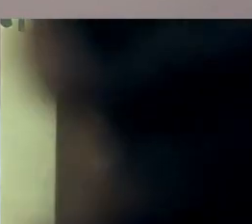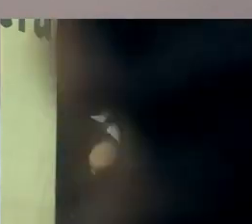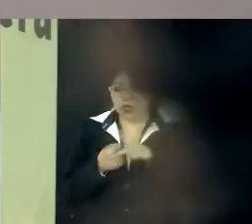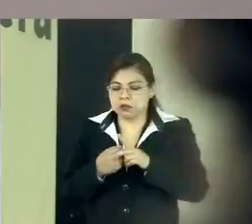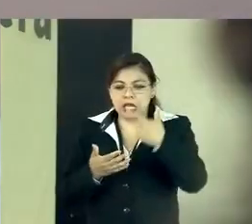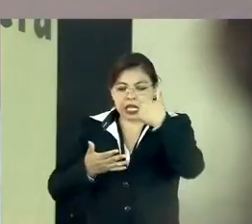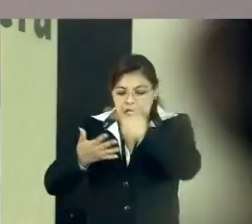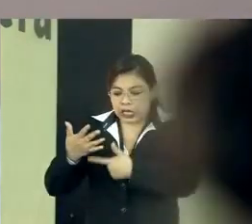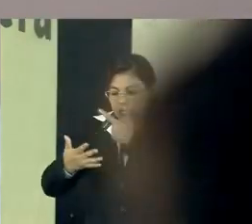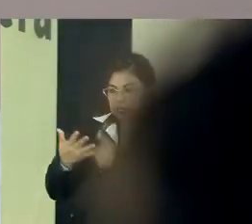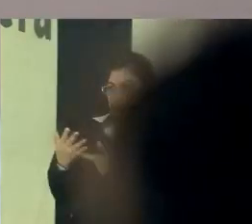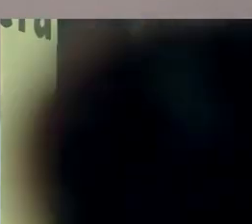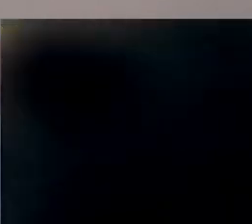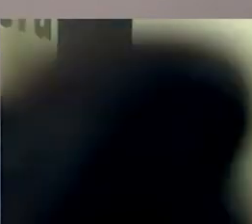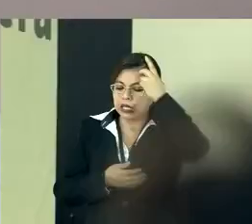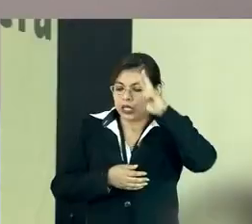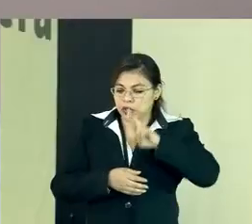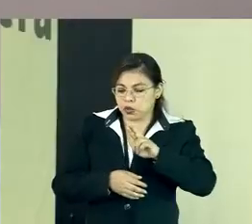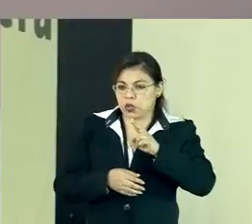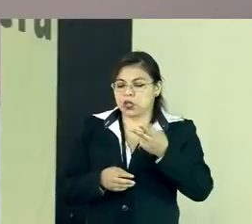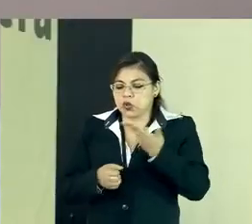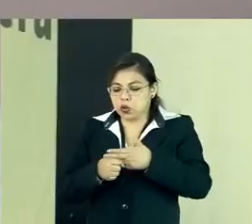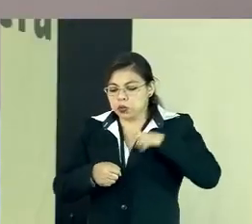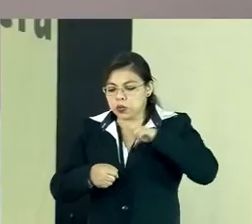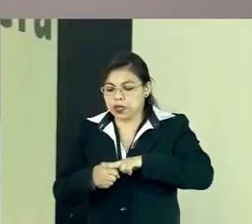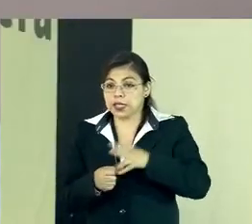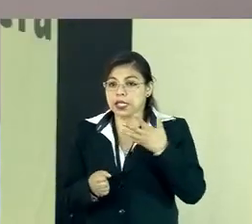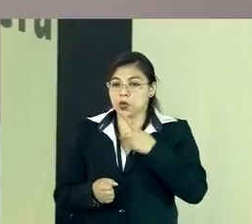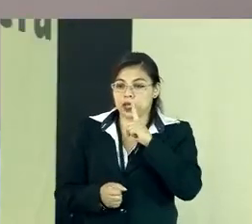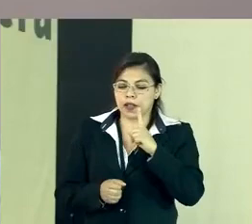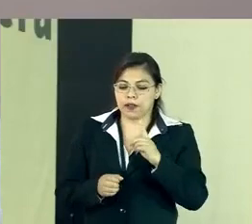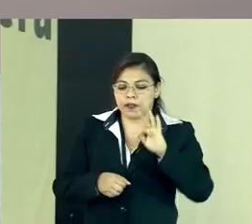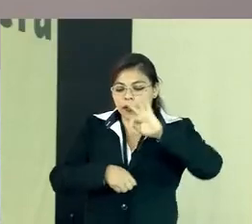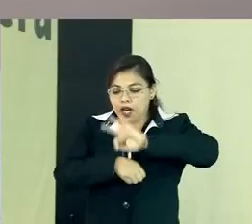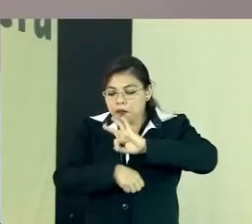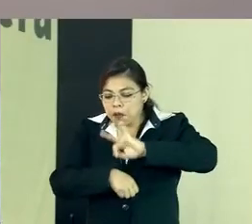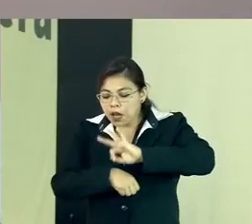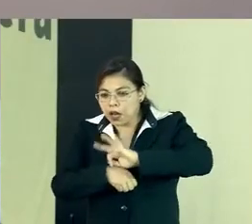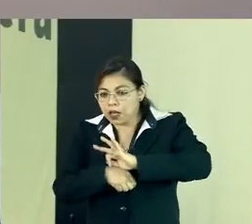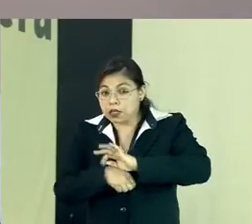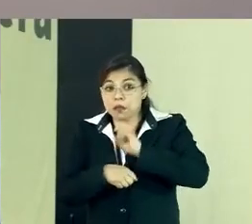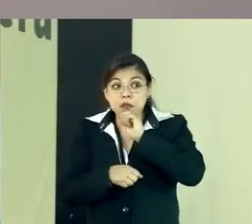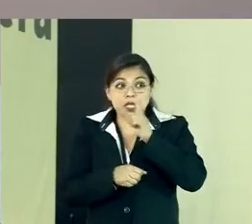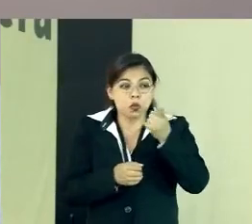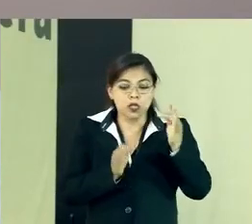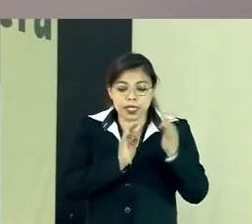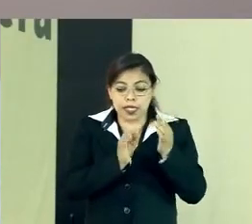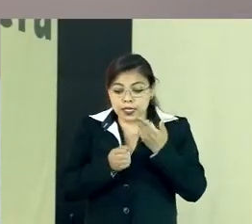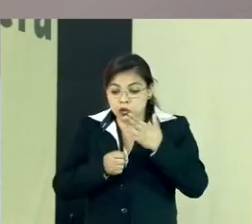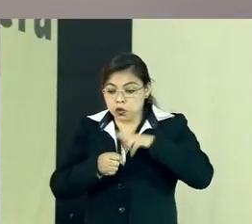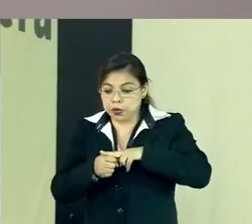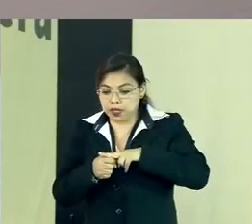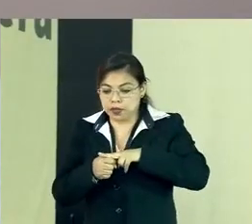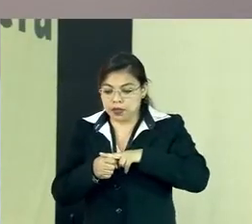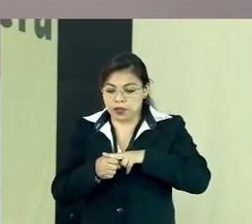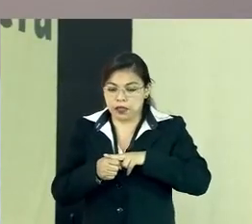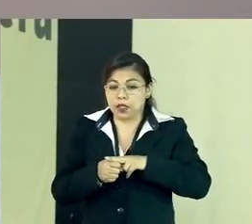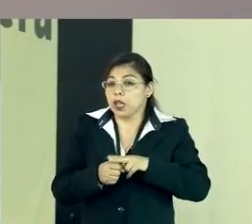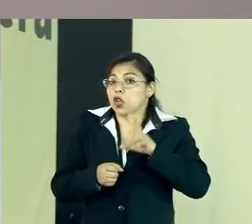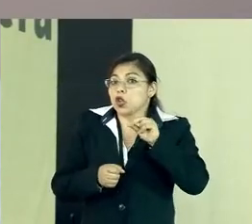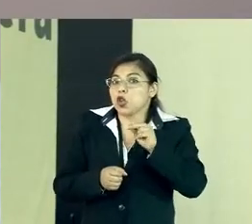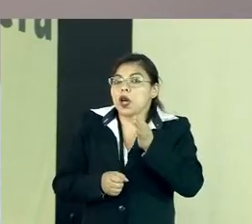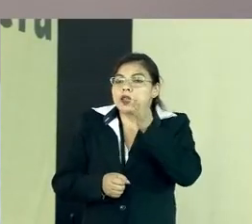lista de los directores de hospitales que tenía una farmacia fuera de su hospital y que no